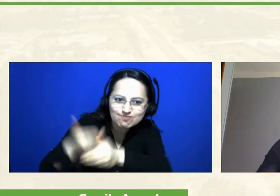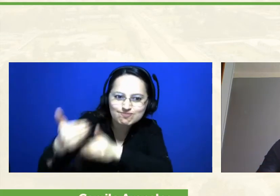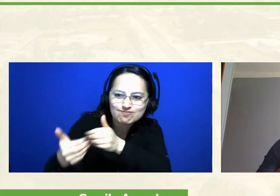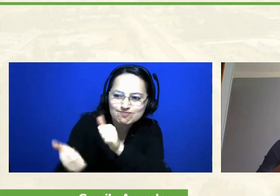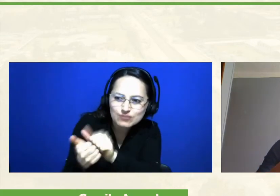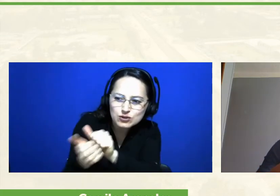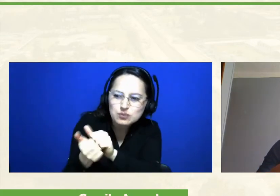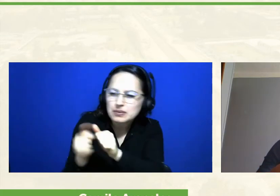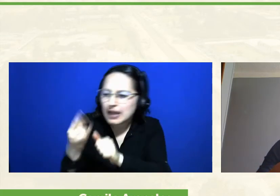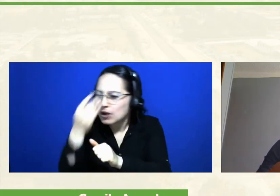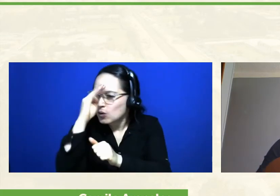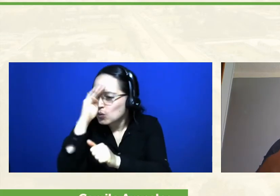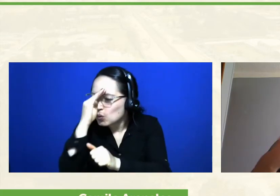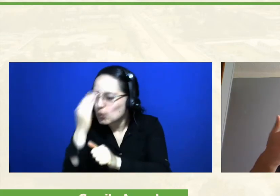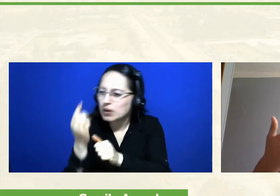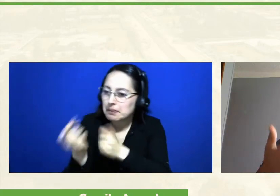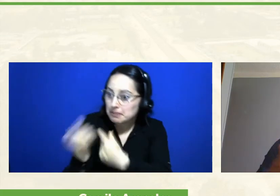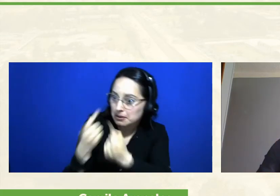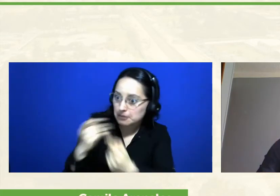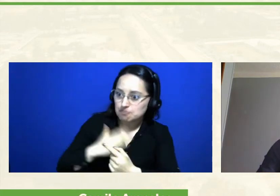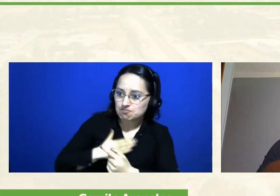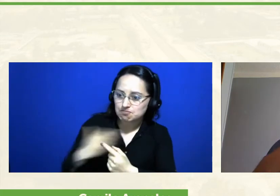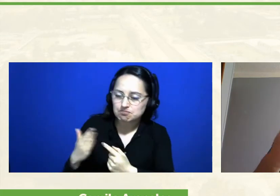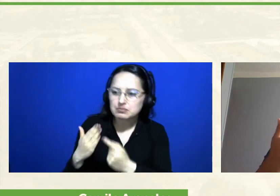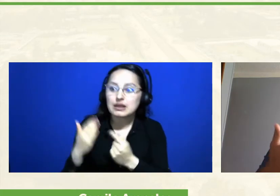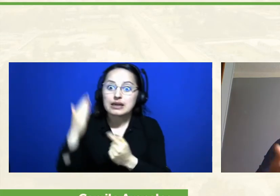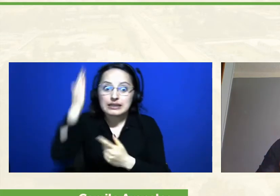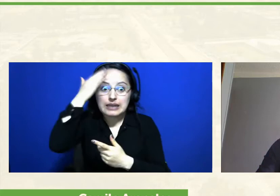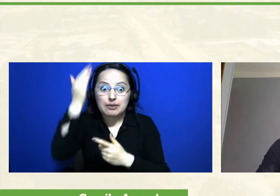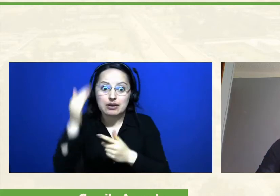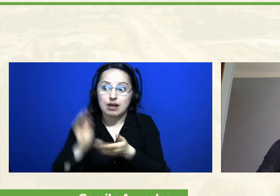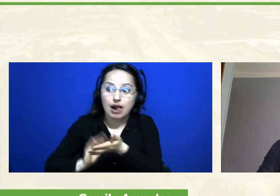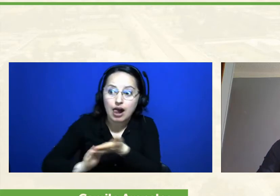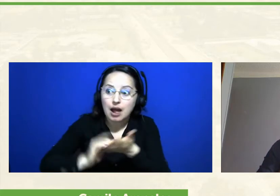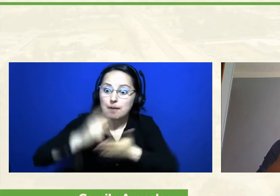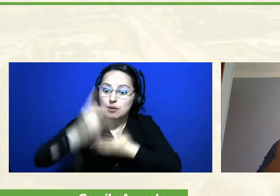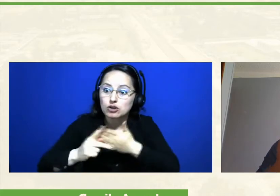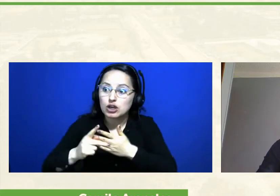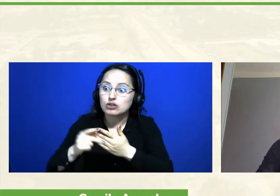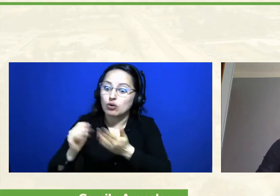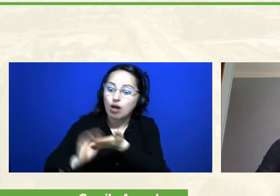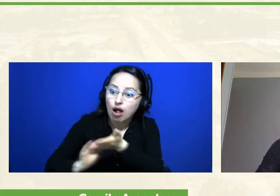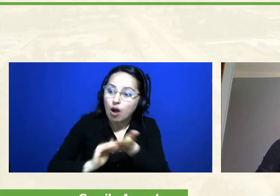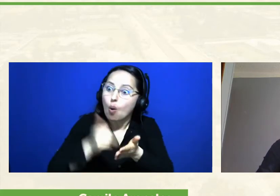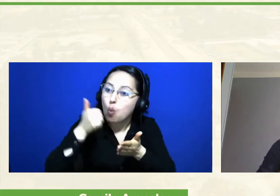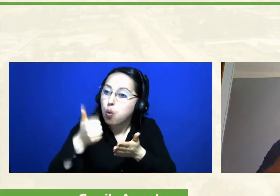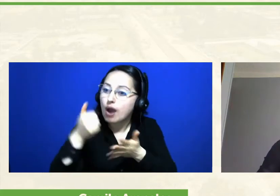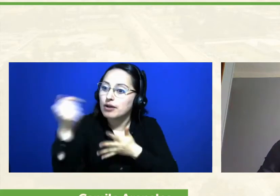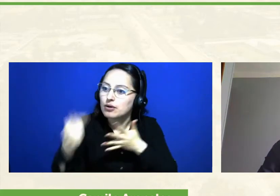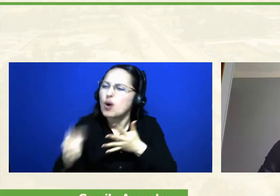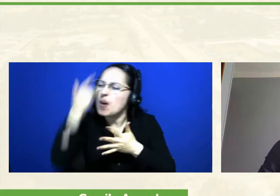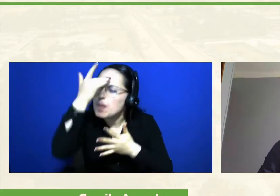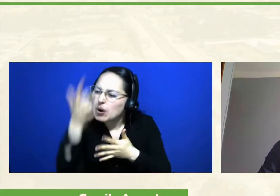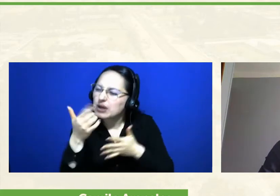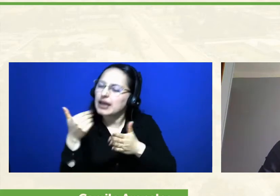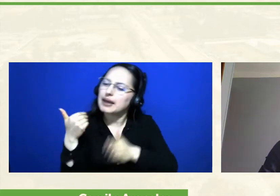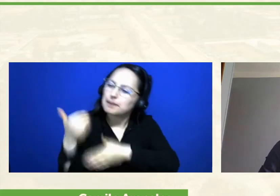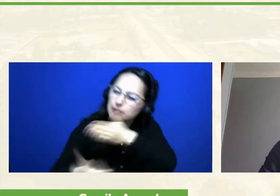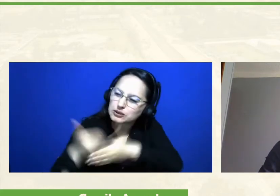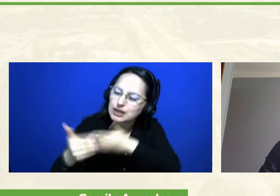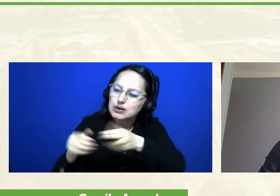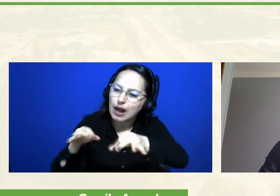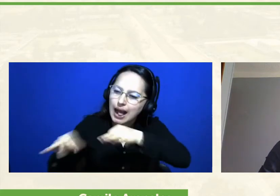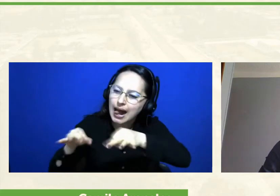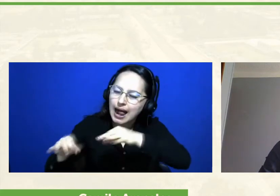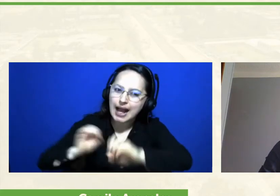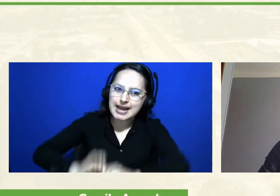el proyecto, sobre cuál va a ser el beneficio, por qué se va a ejecutar esa obra, por qué se va a ejecutar de esa manera. Todo eso, digamos, empieza